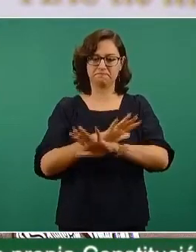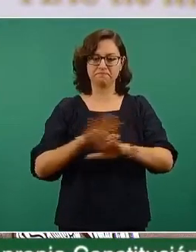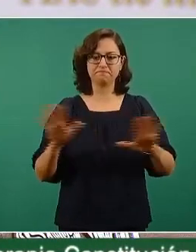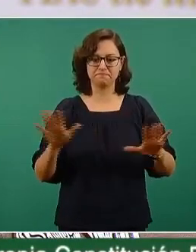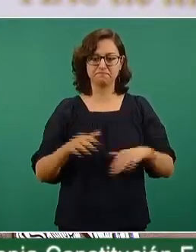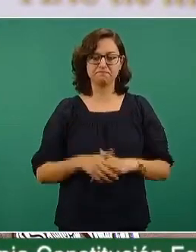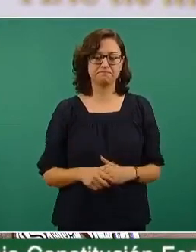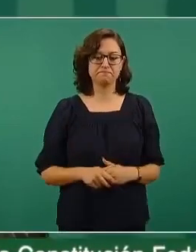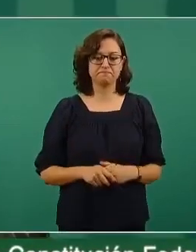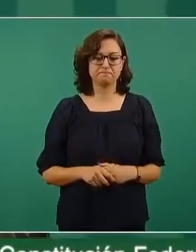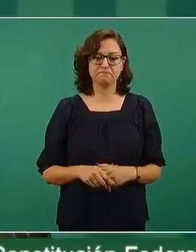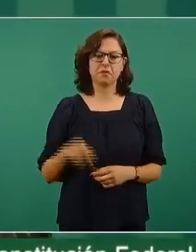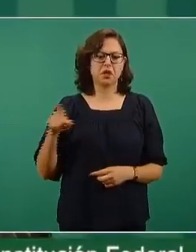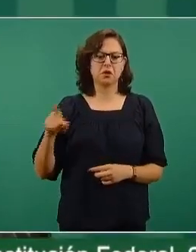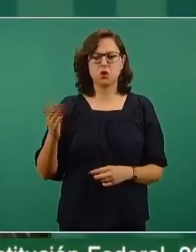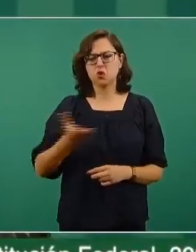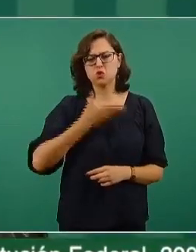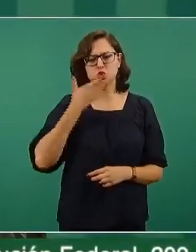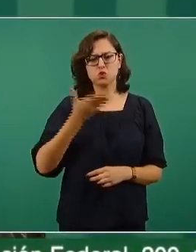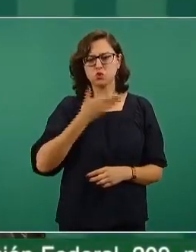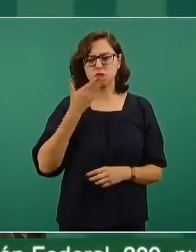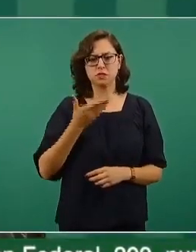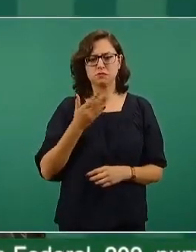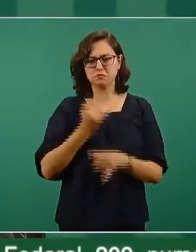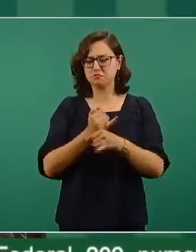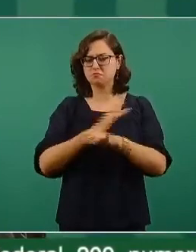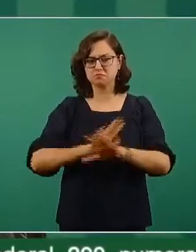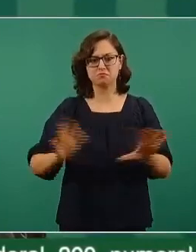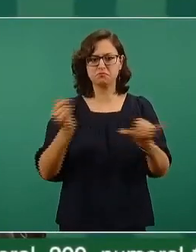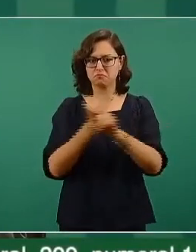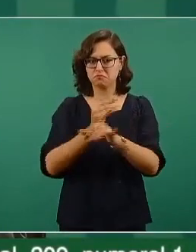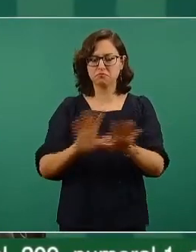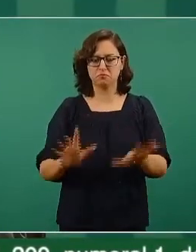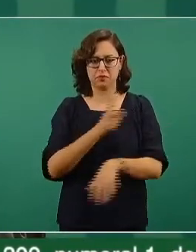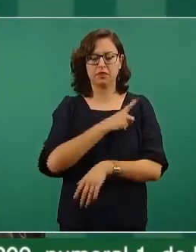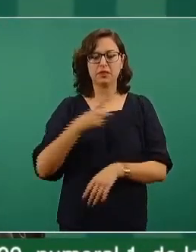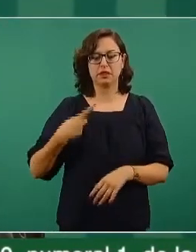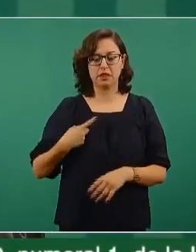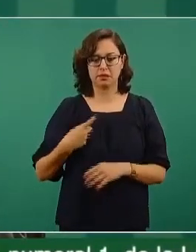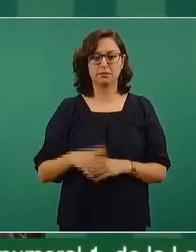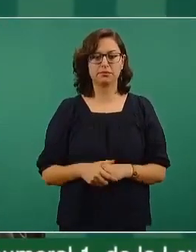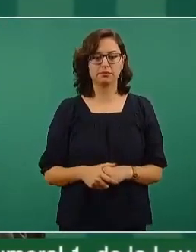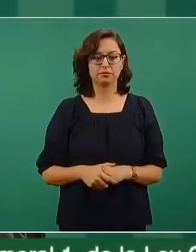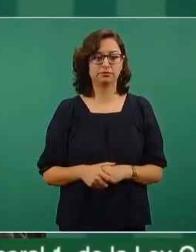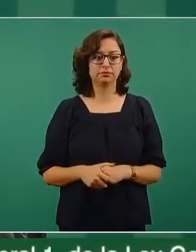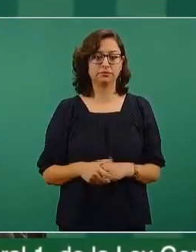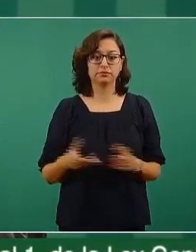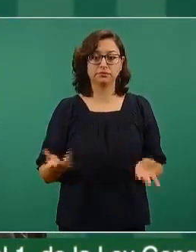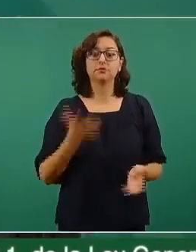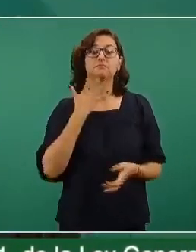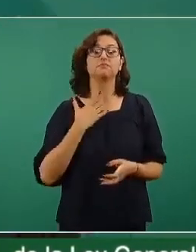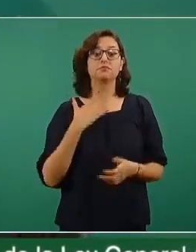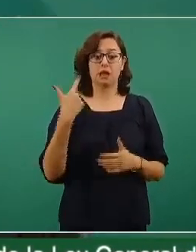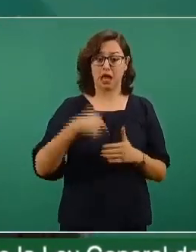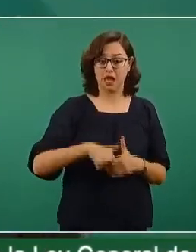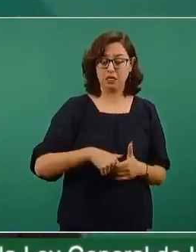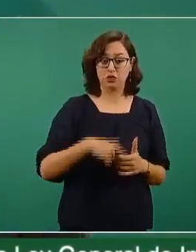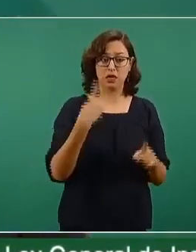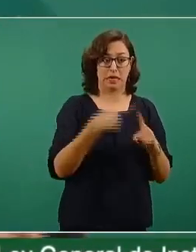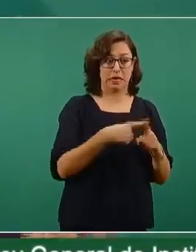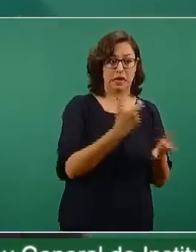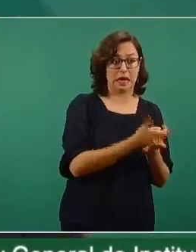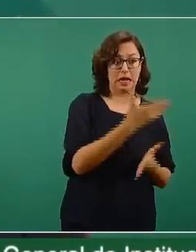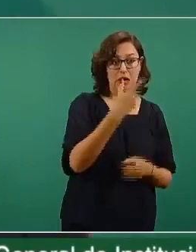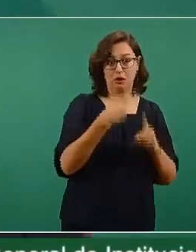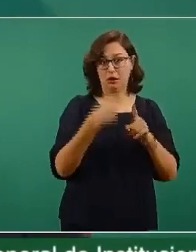que informarnos sobre cómo están los precios. En este caso, no solo de combustible, sino los